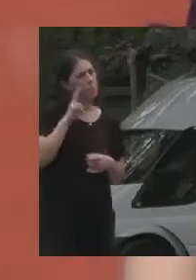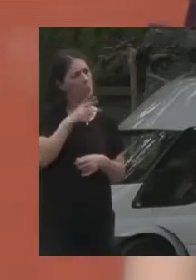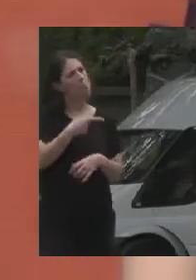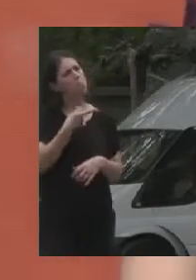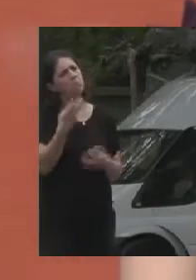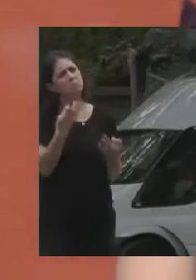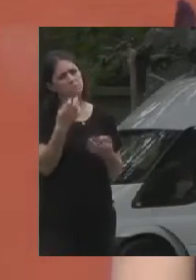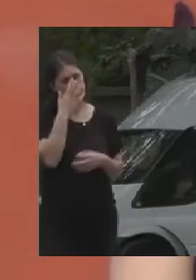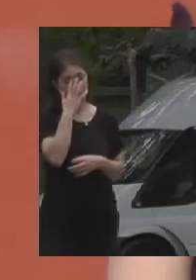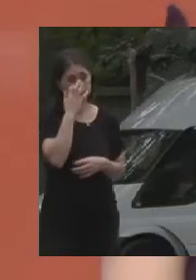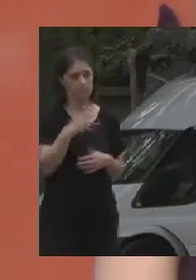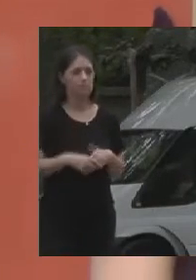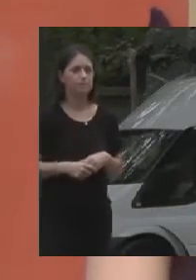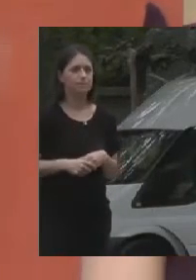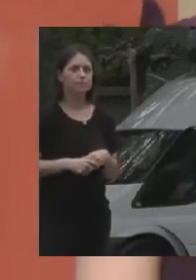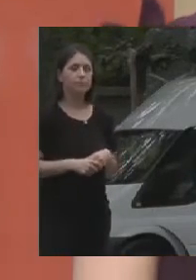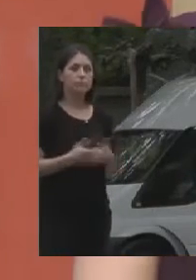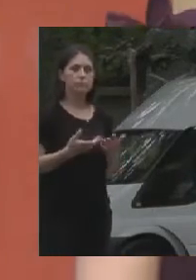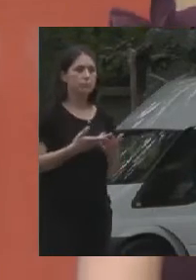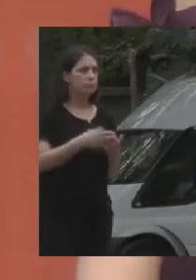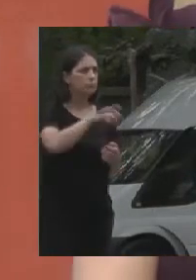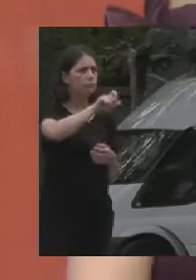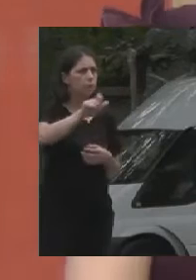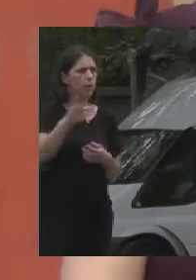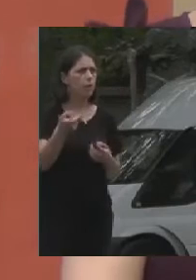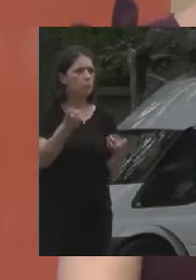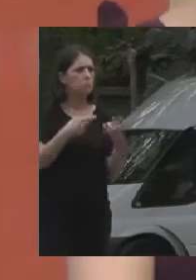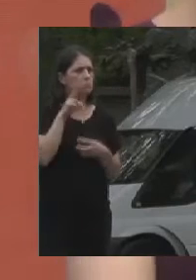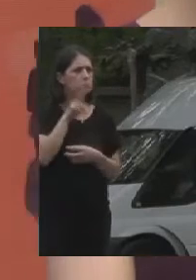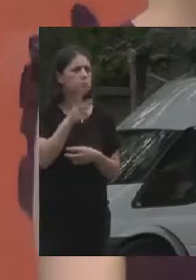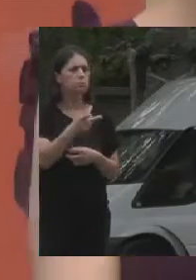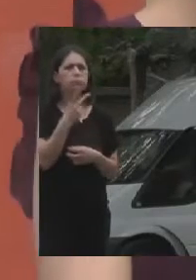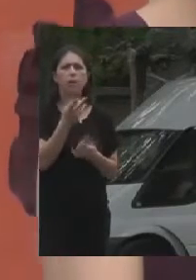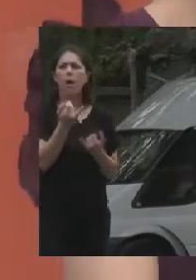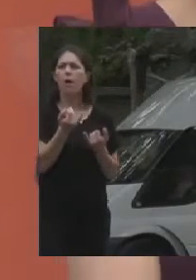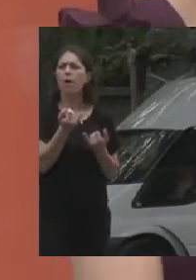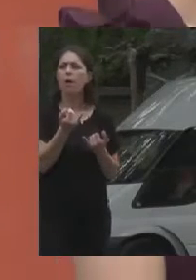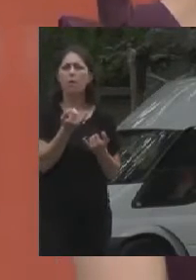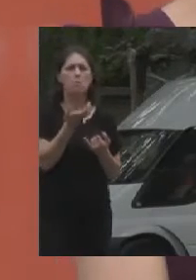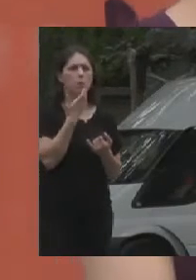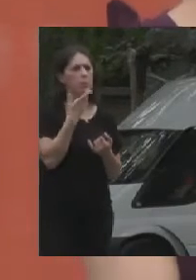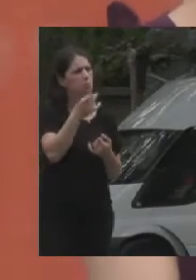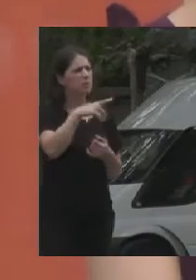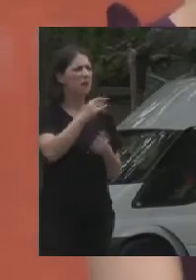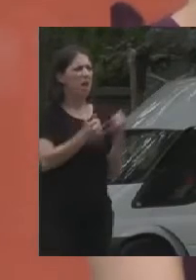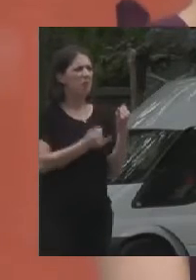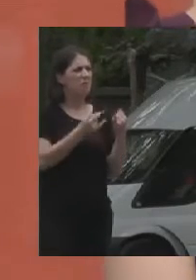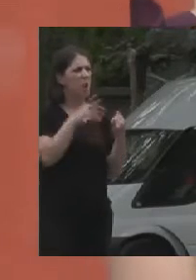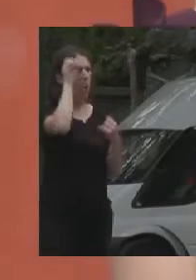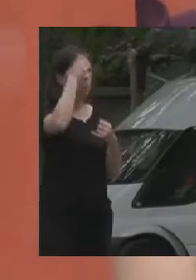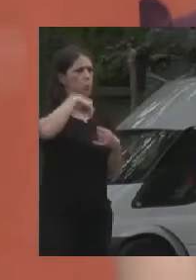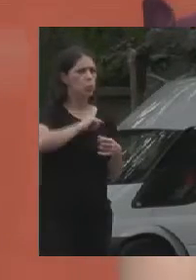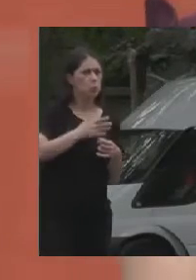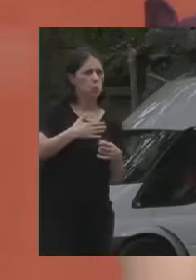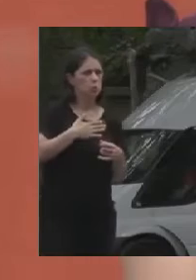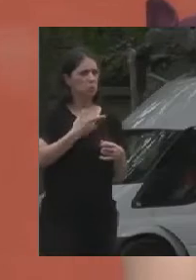vai. A xente que veo a vir, a xente que non ten moi clara cal é a opinión que ten sobre